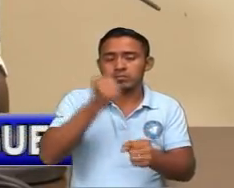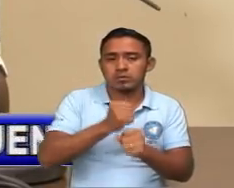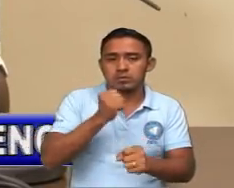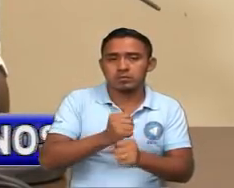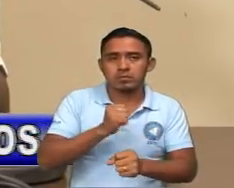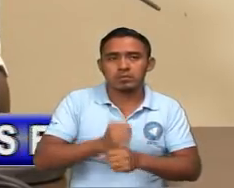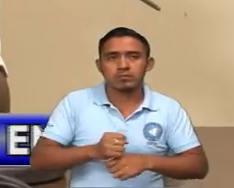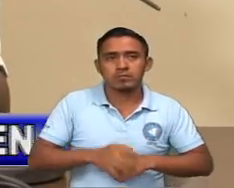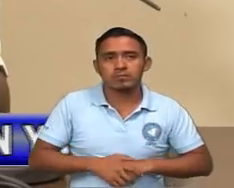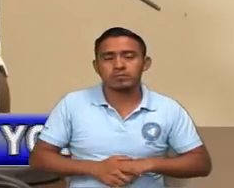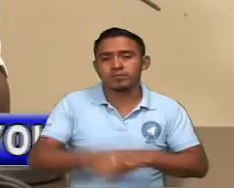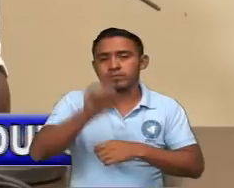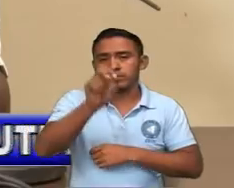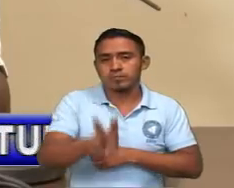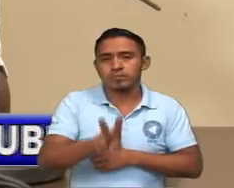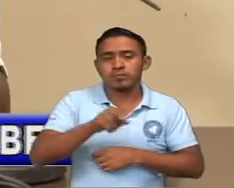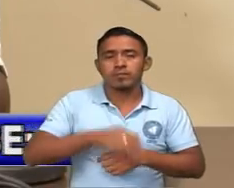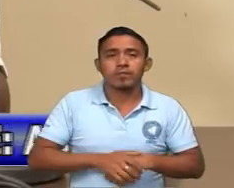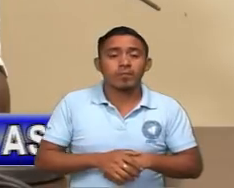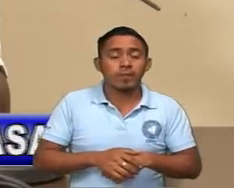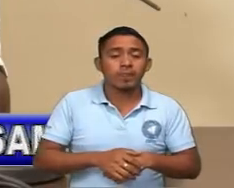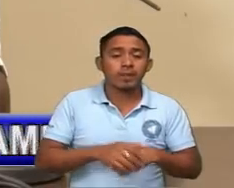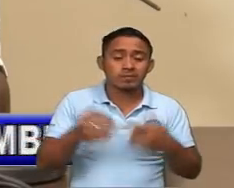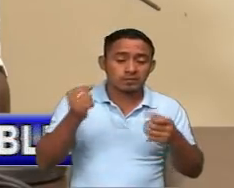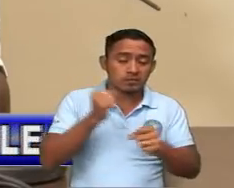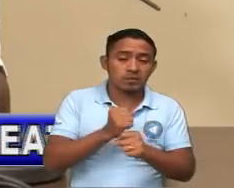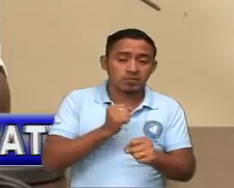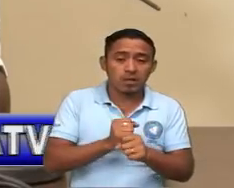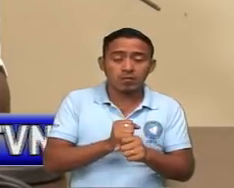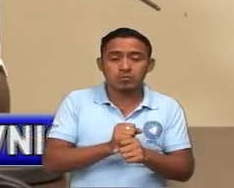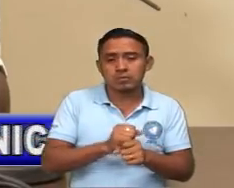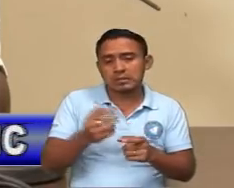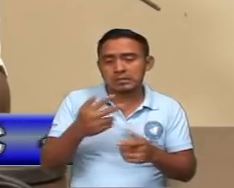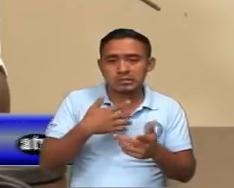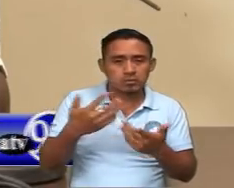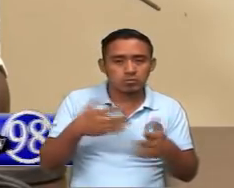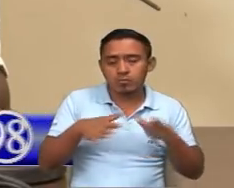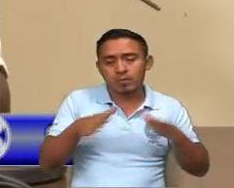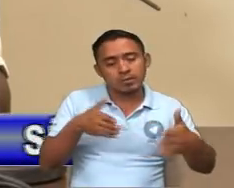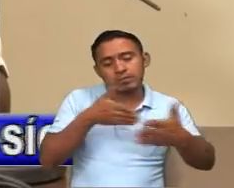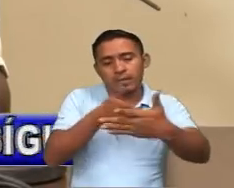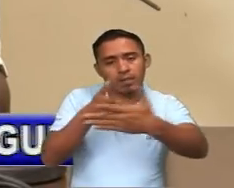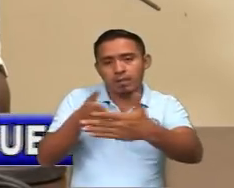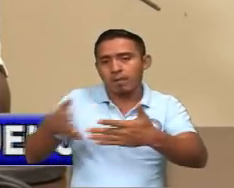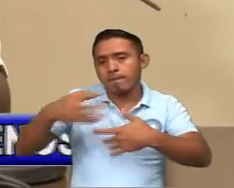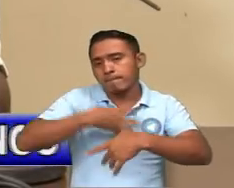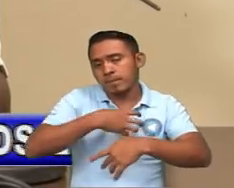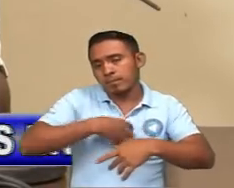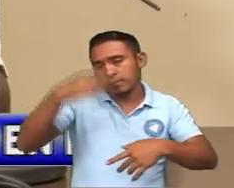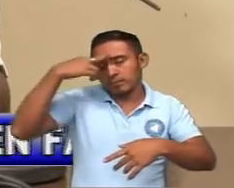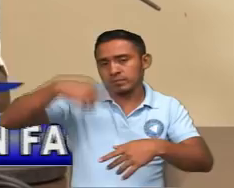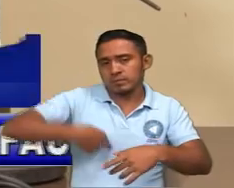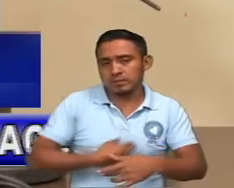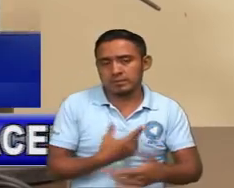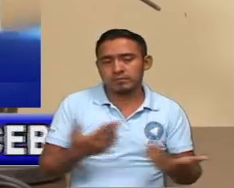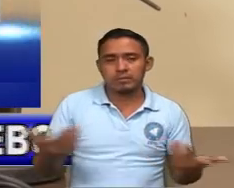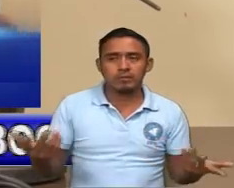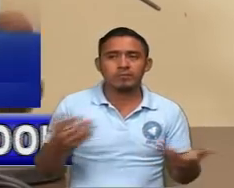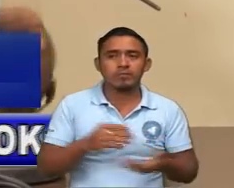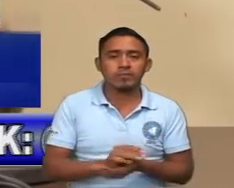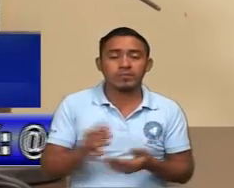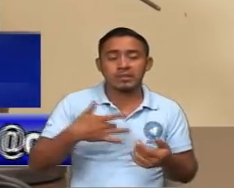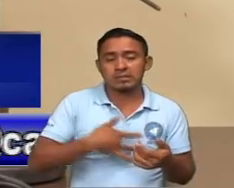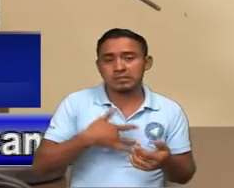Trabajo. Segundo, se exceptúan los trabajos que no sean susceptibles de interrupción por su naturaleza o por la índole de